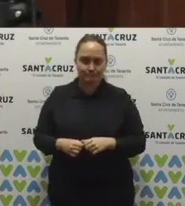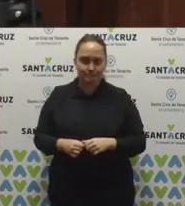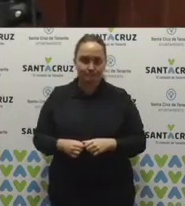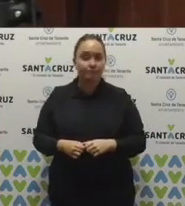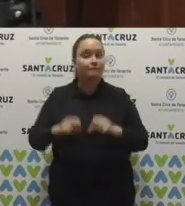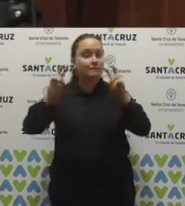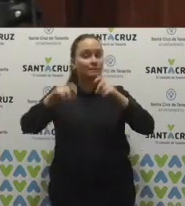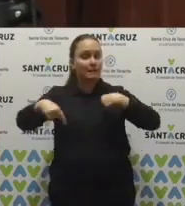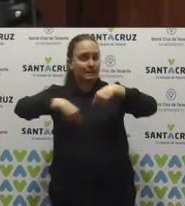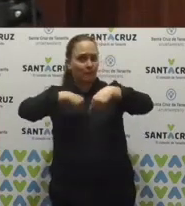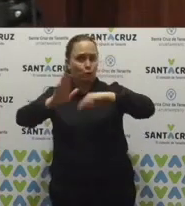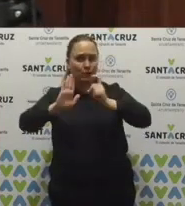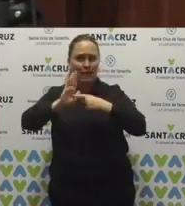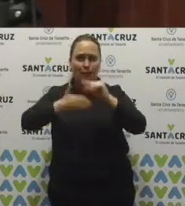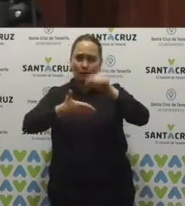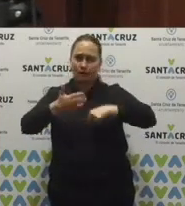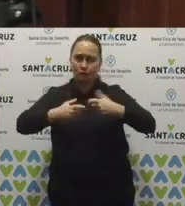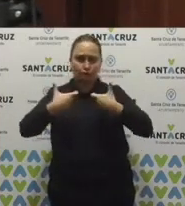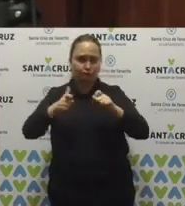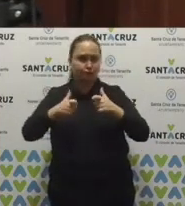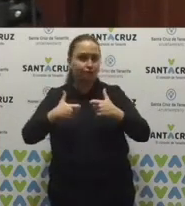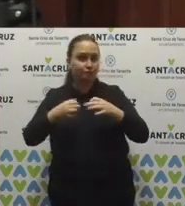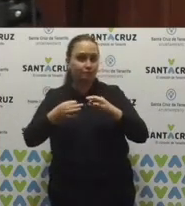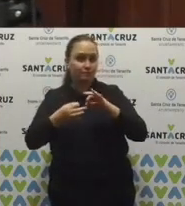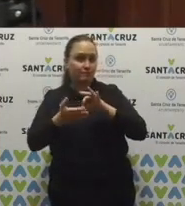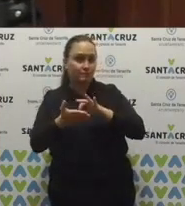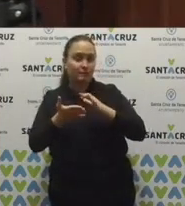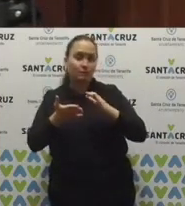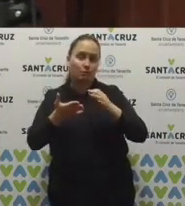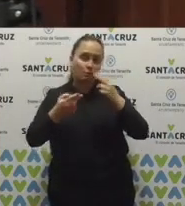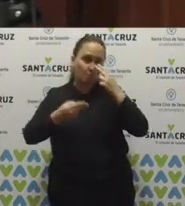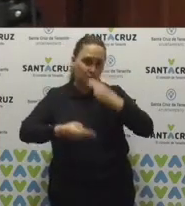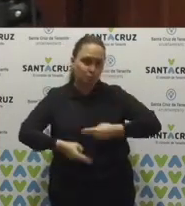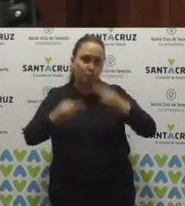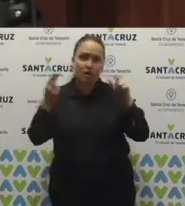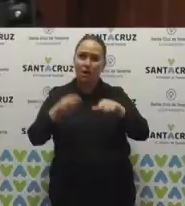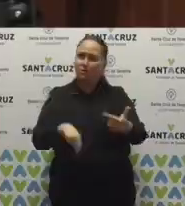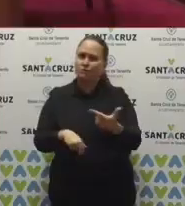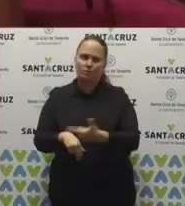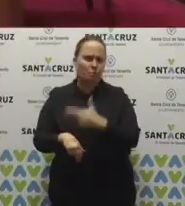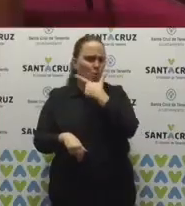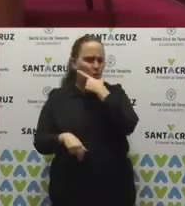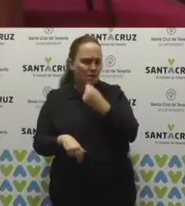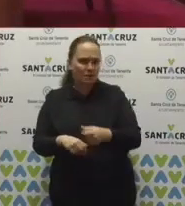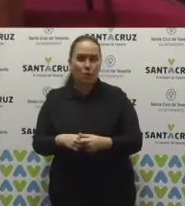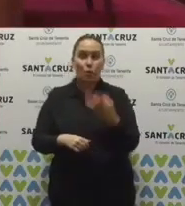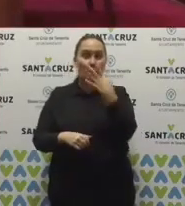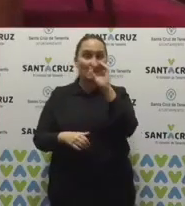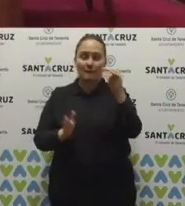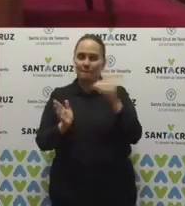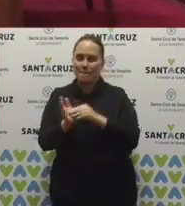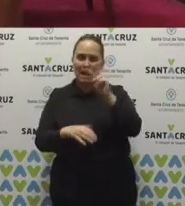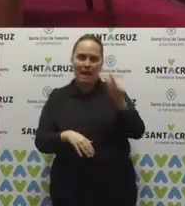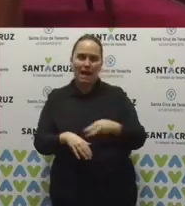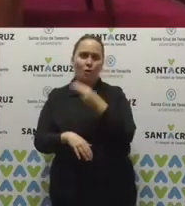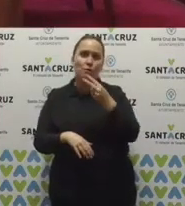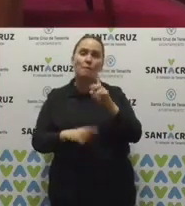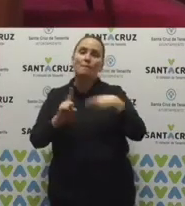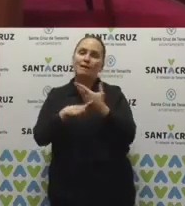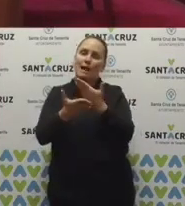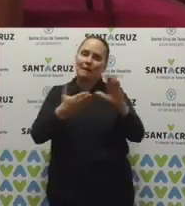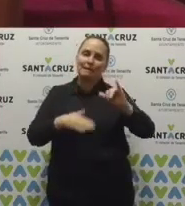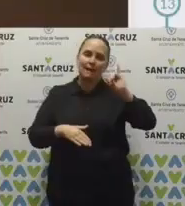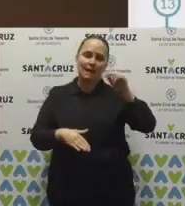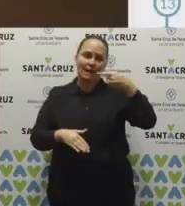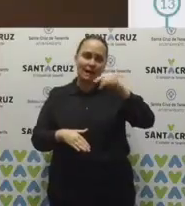la ley de contratación con el sector público este un planteamiento sencillo 40 mil euros con igic aparte es más o menos obra que suele hacer un distrito